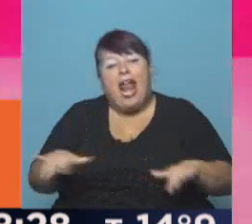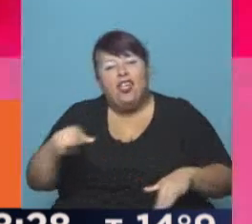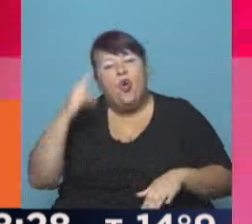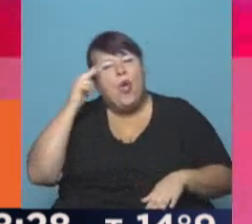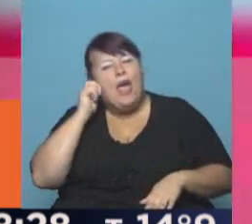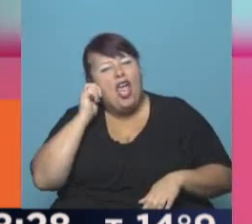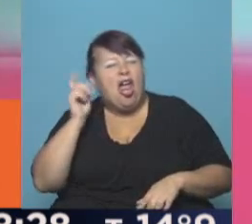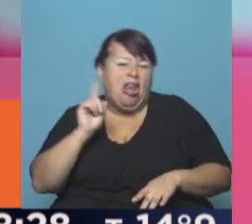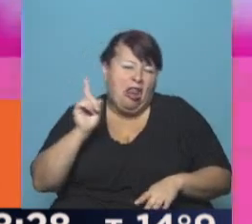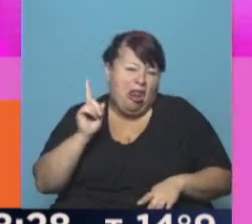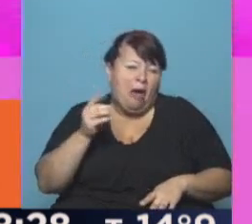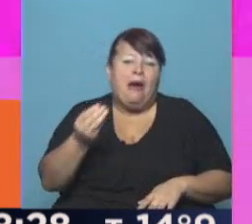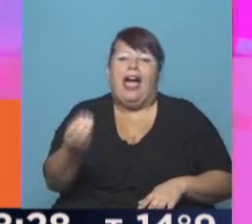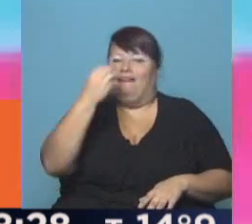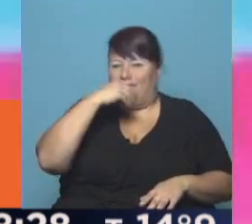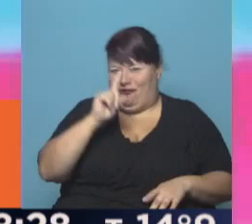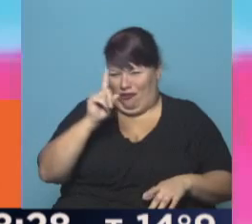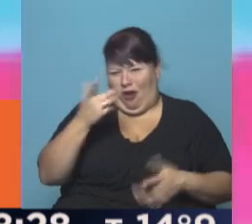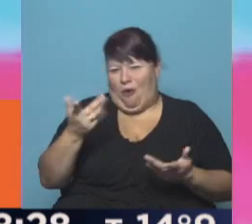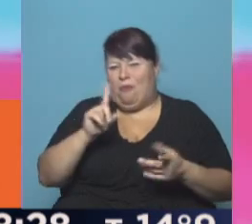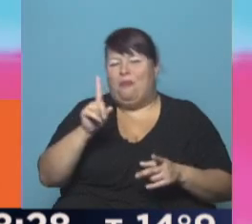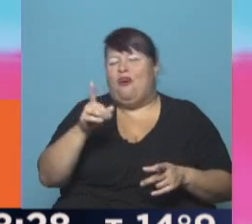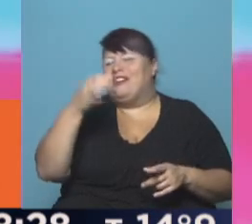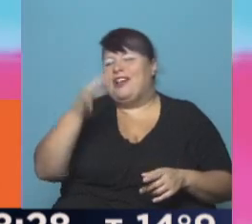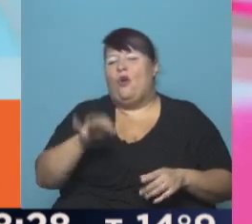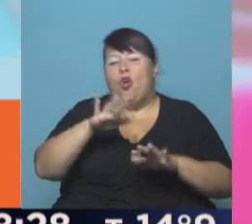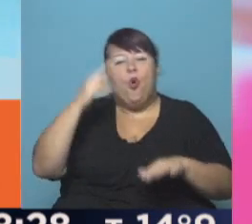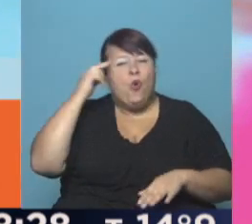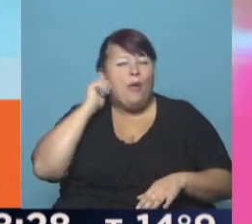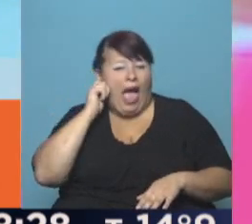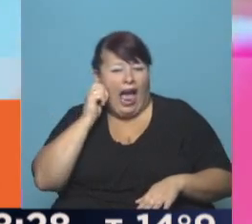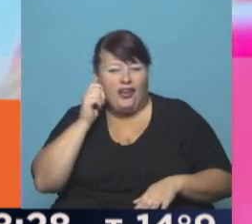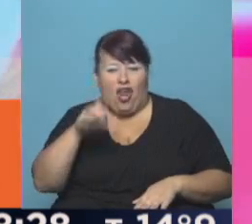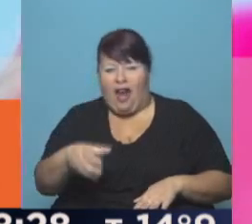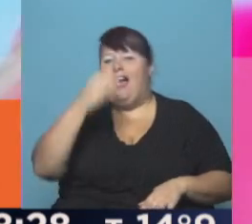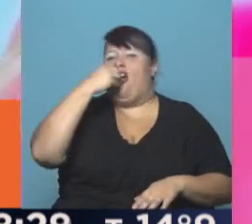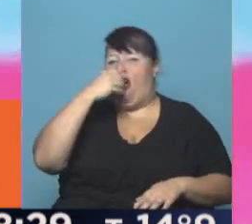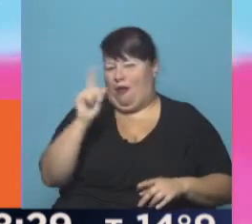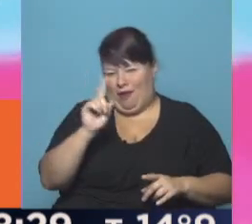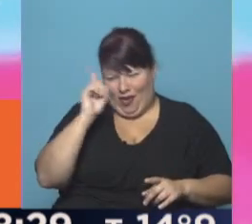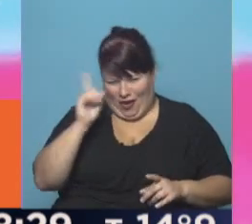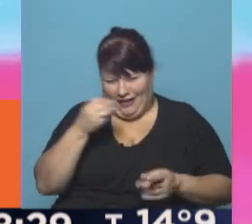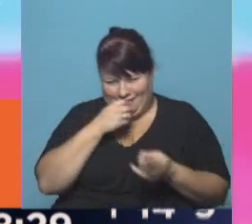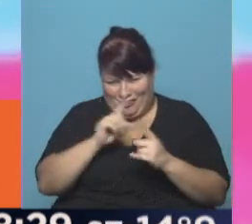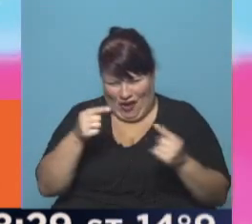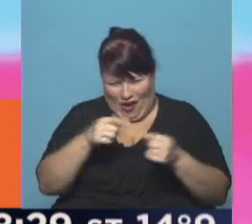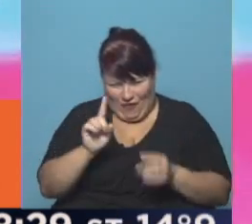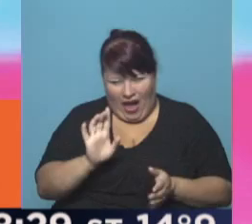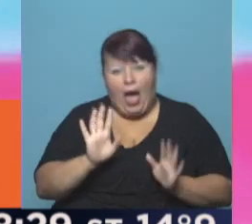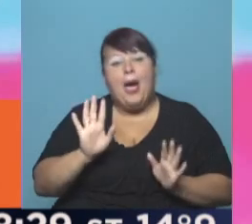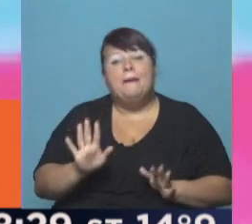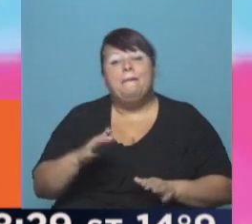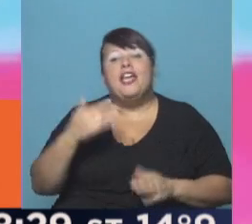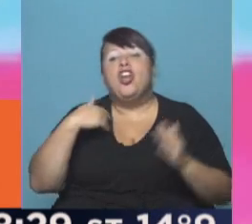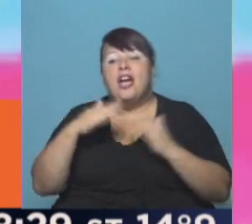9 años a nivel ingesta, porque es probable que un chico de 9 años vaya a ingerir un producto que no sea para comer. Pero al